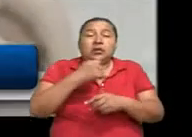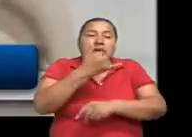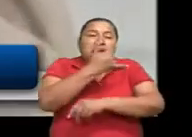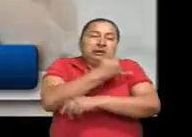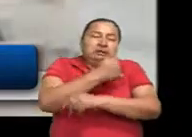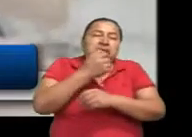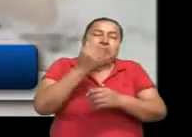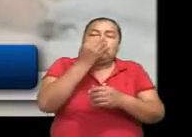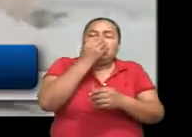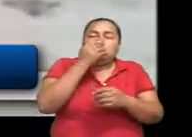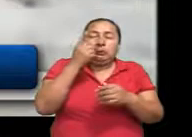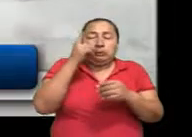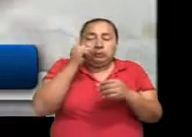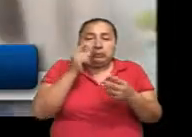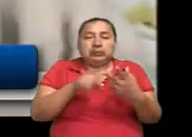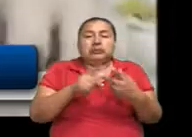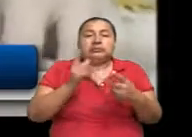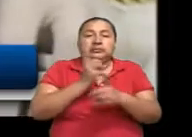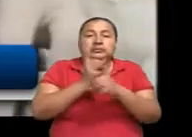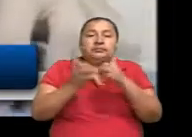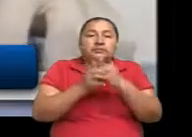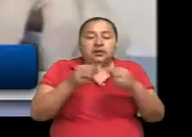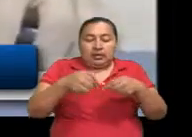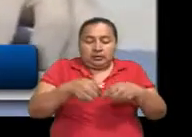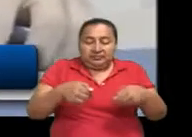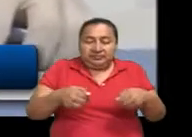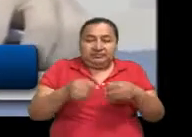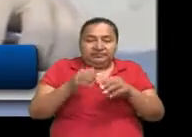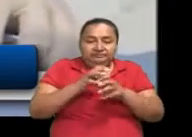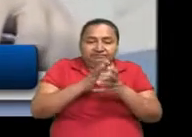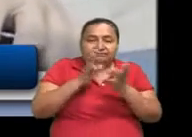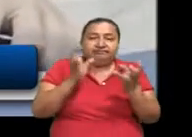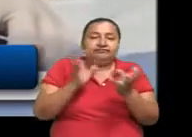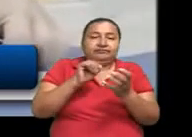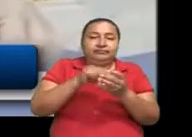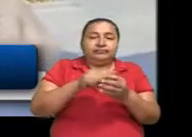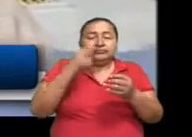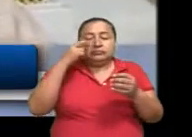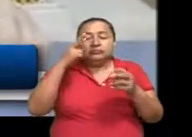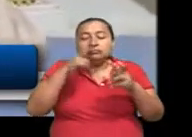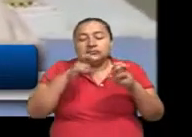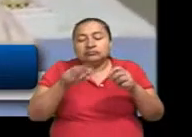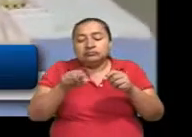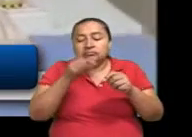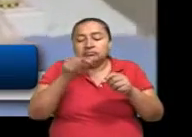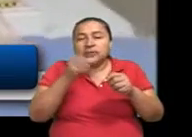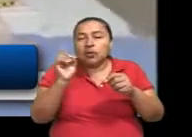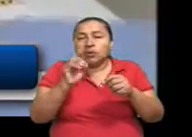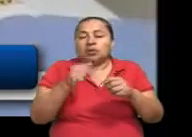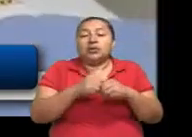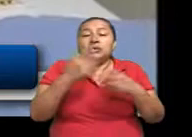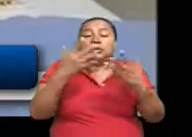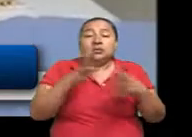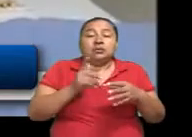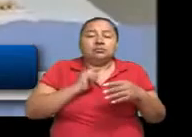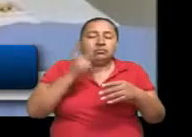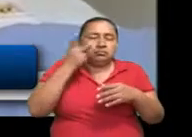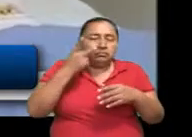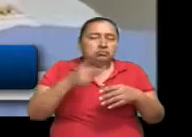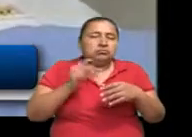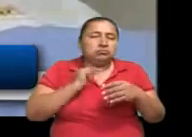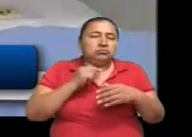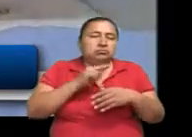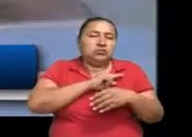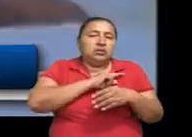anestesia, tienen que abrir, puede haber riesgo de infecciones. Entonces, al fijarla ahí, puede haber también